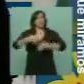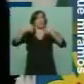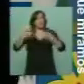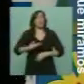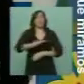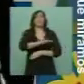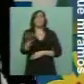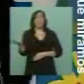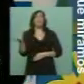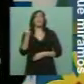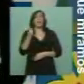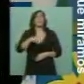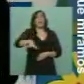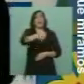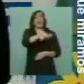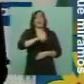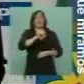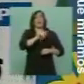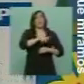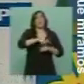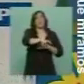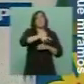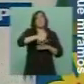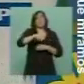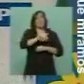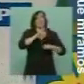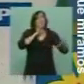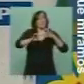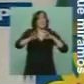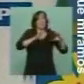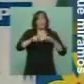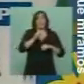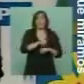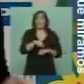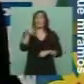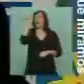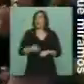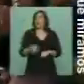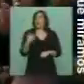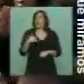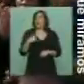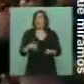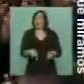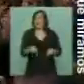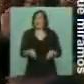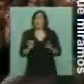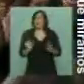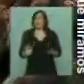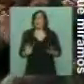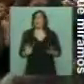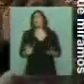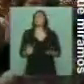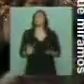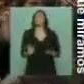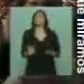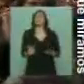cuarto poder de una buena vez por todas en la República Argentina no